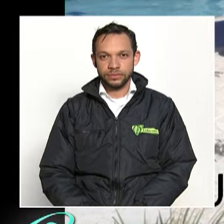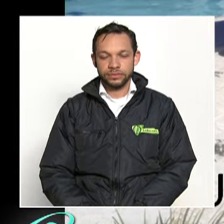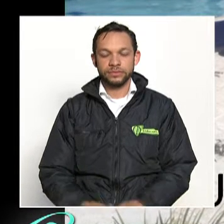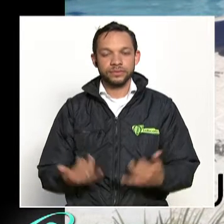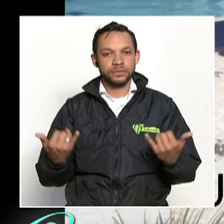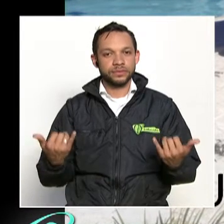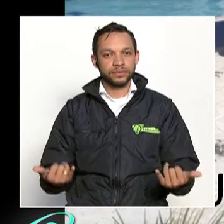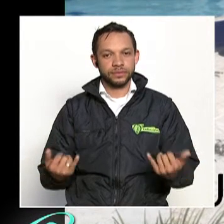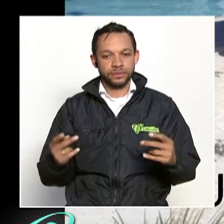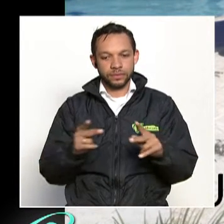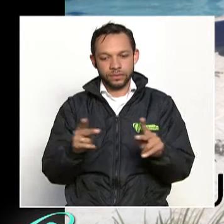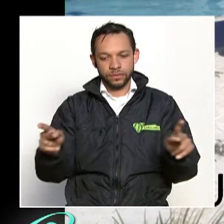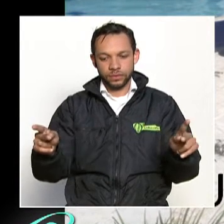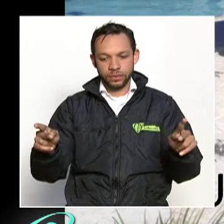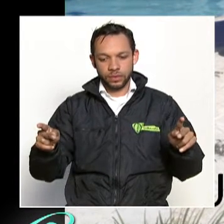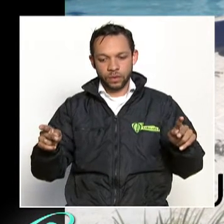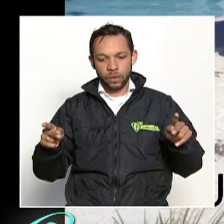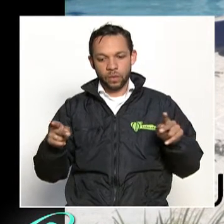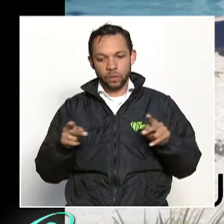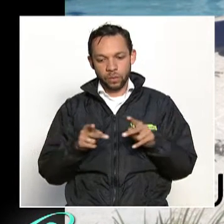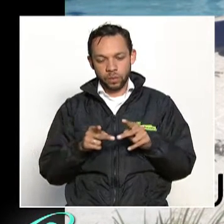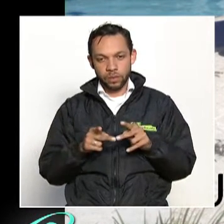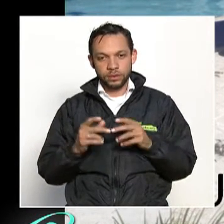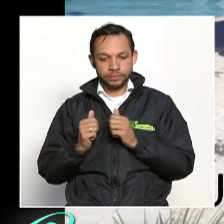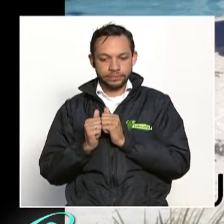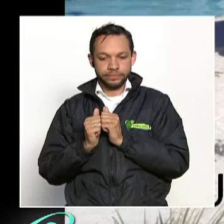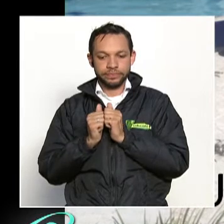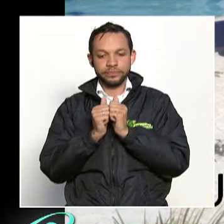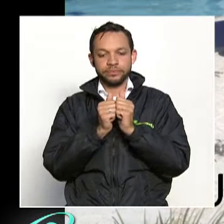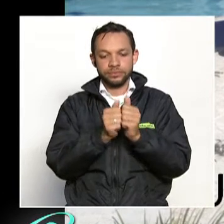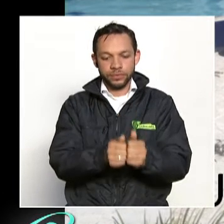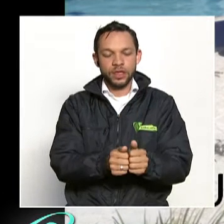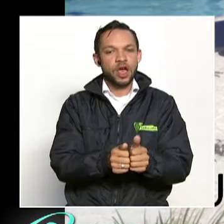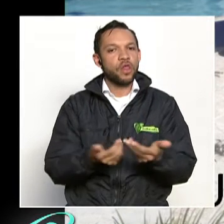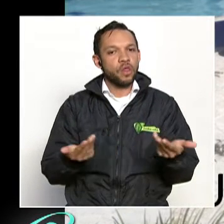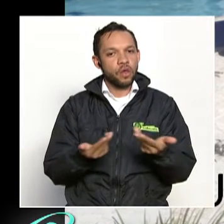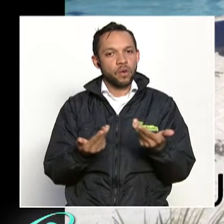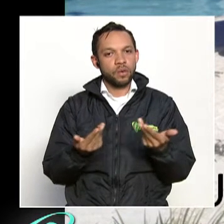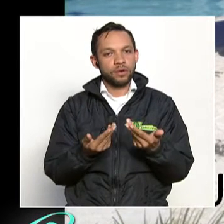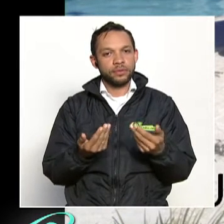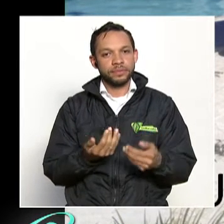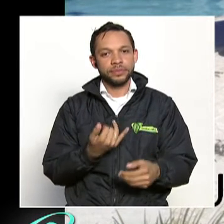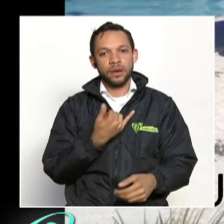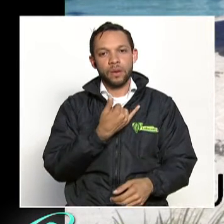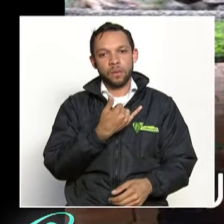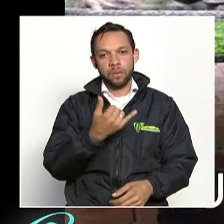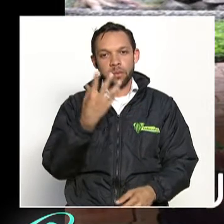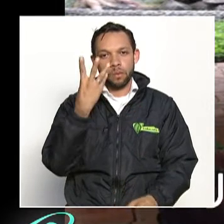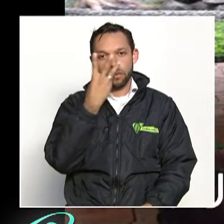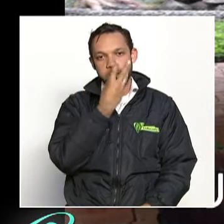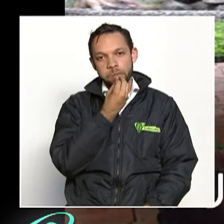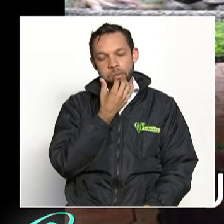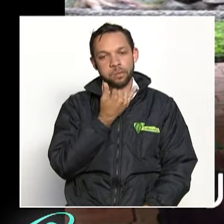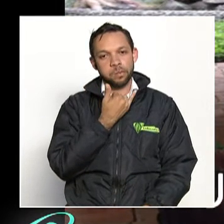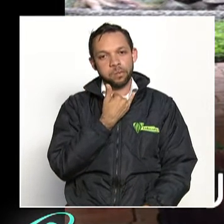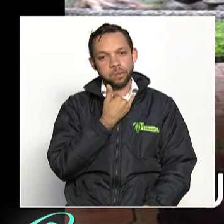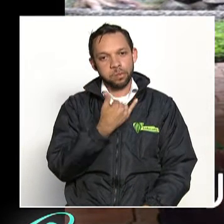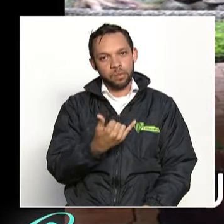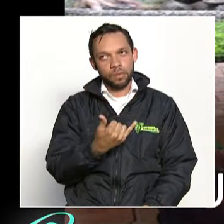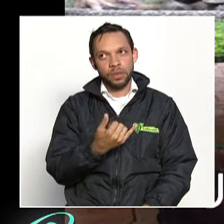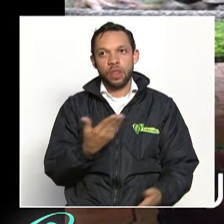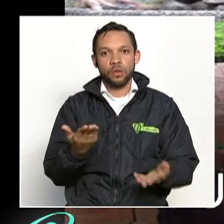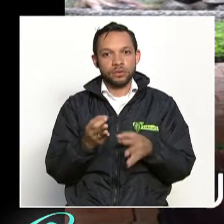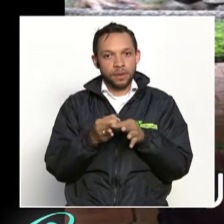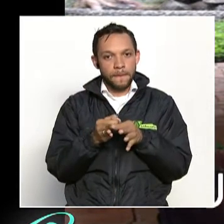Este es un centro muy importante que vale la pena que ustedes conozcan. Se llama Fumbayú y queda entre Belén